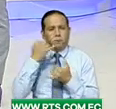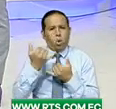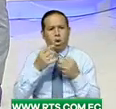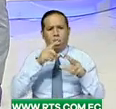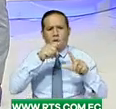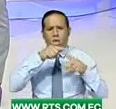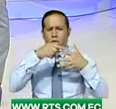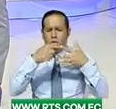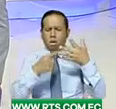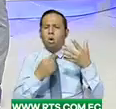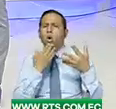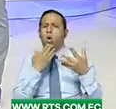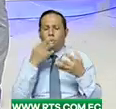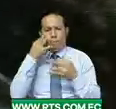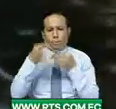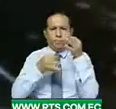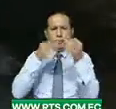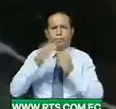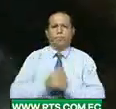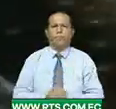ola criminal. Veamos.